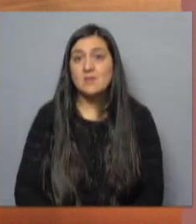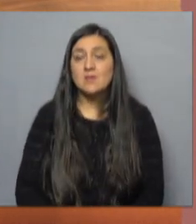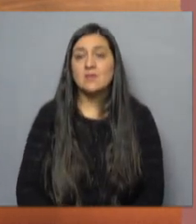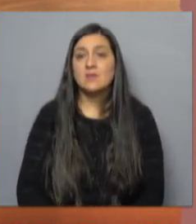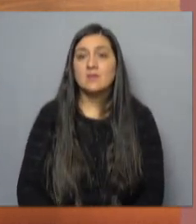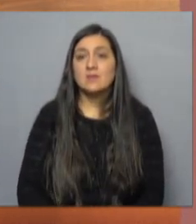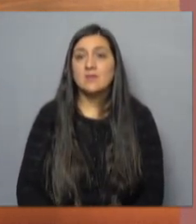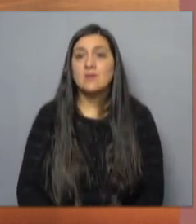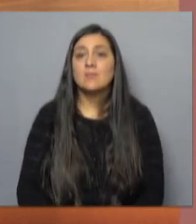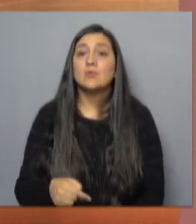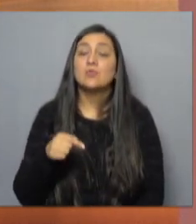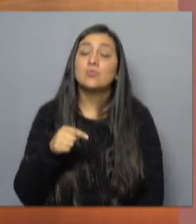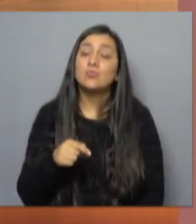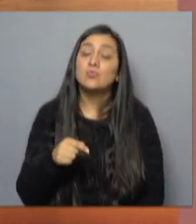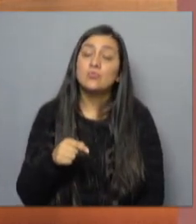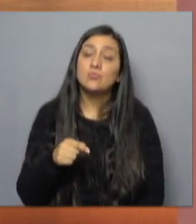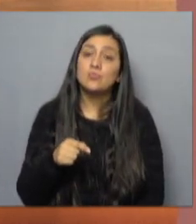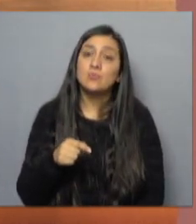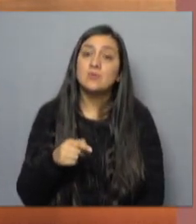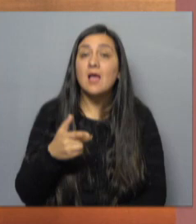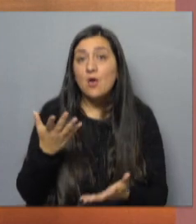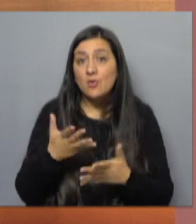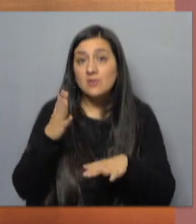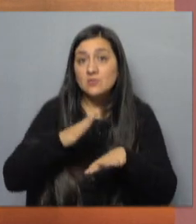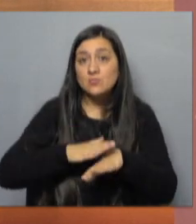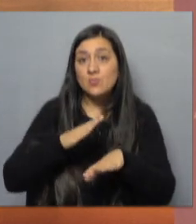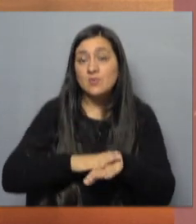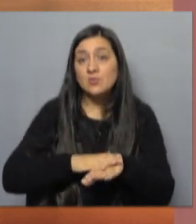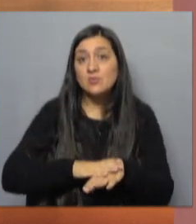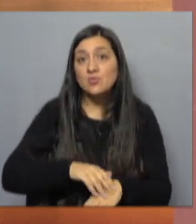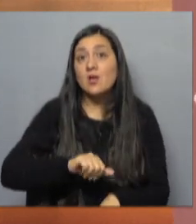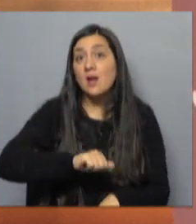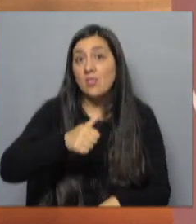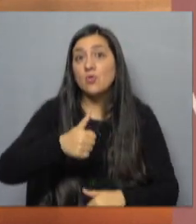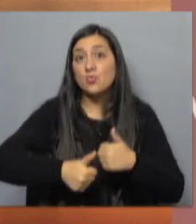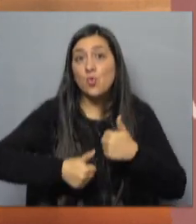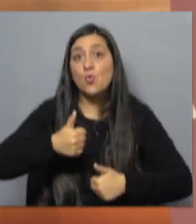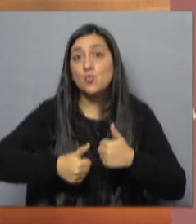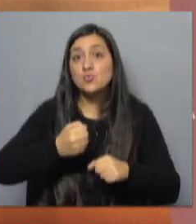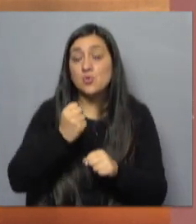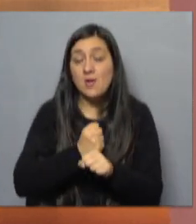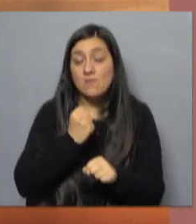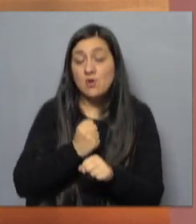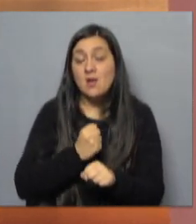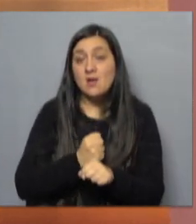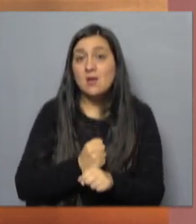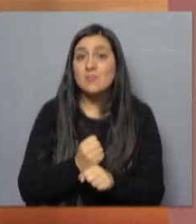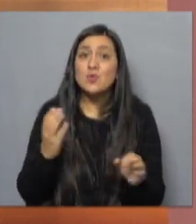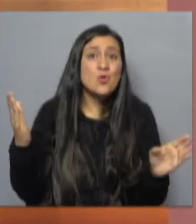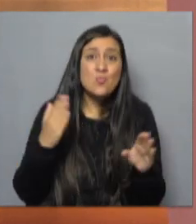embargo, estás transitando también un momento en el que saliste ganador de un concurso laboral al que no